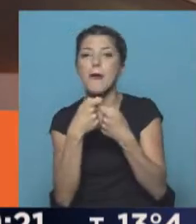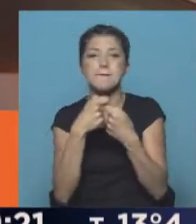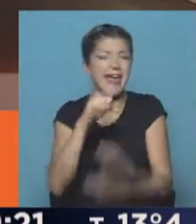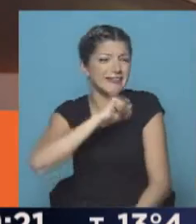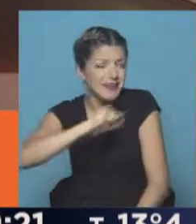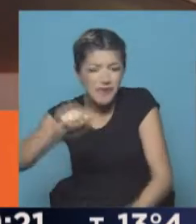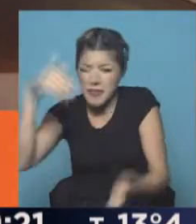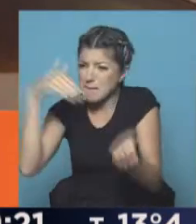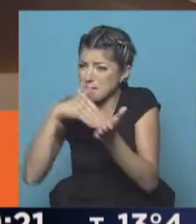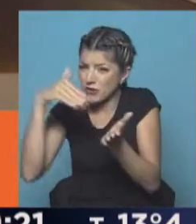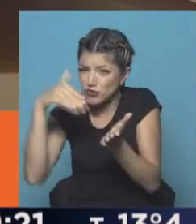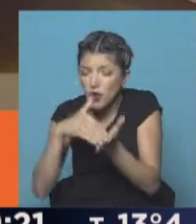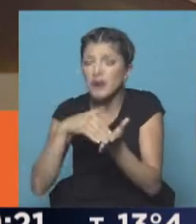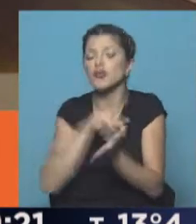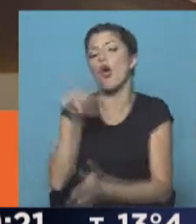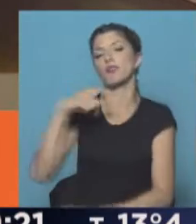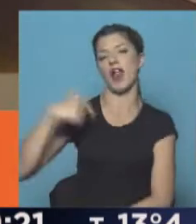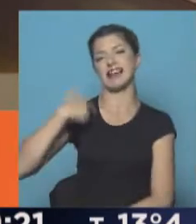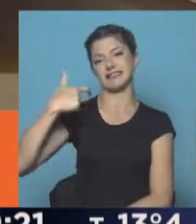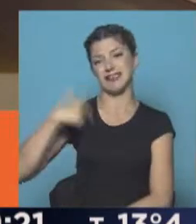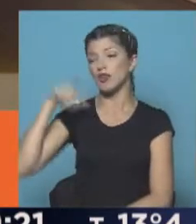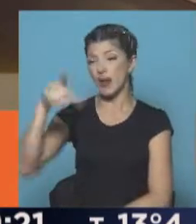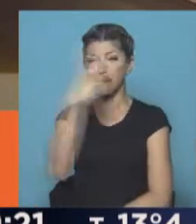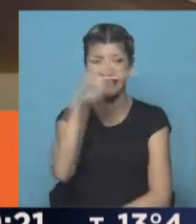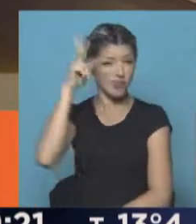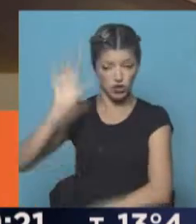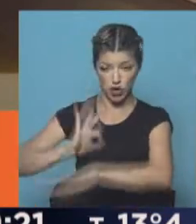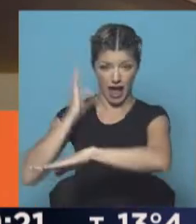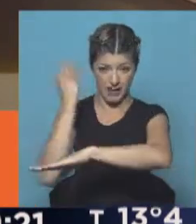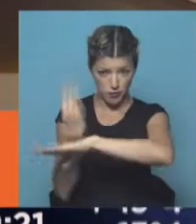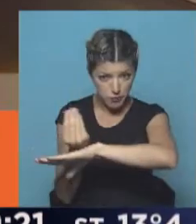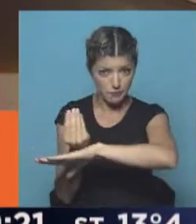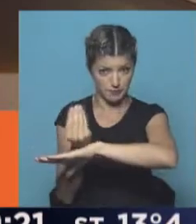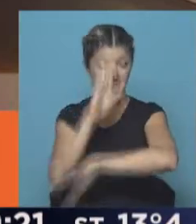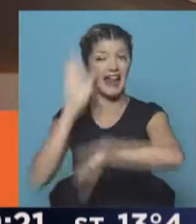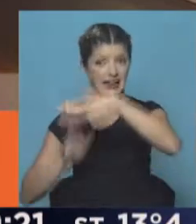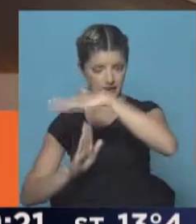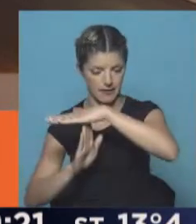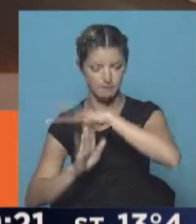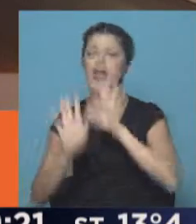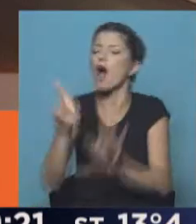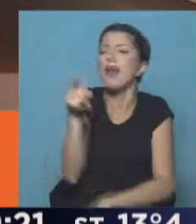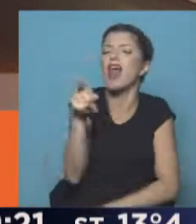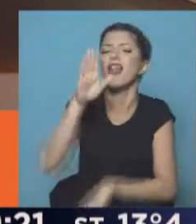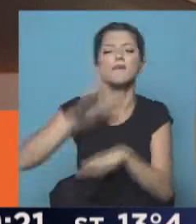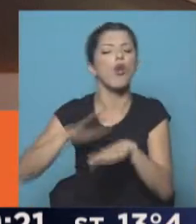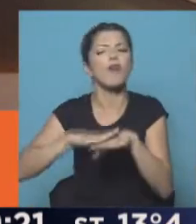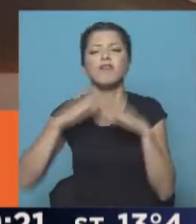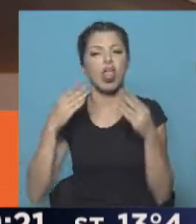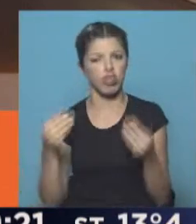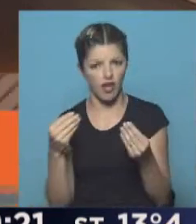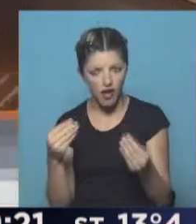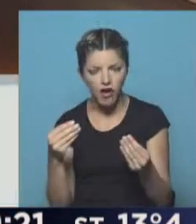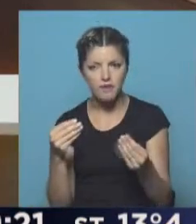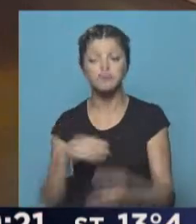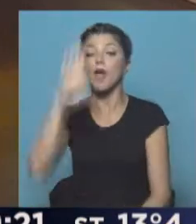al sindicato que condujo durante 28 años y a la obra social. ¿De qué se lo acusa a Caballo Suárez, que según el